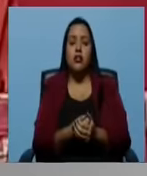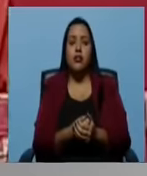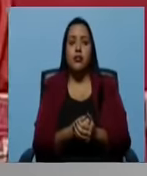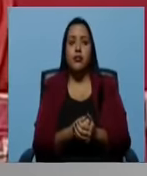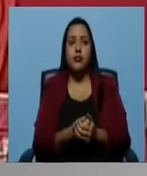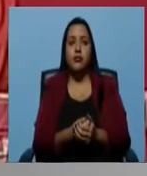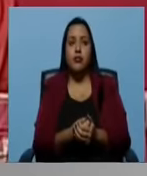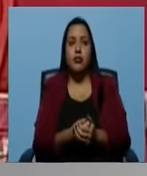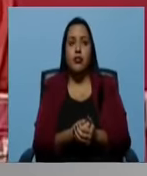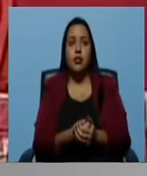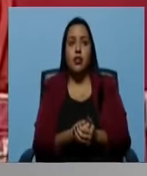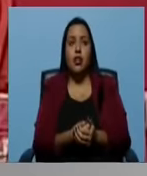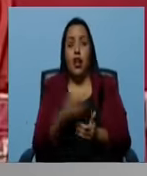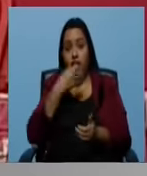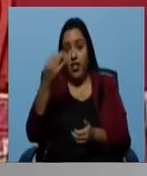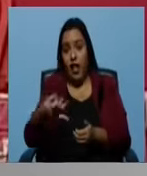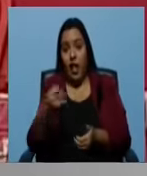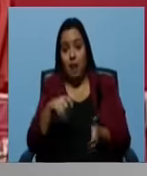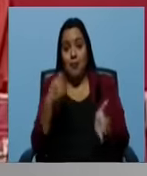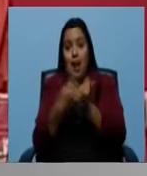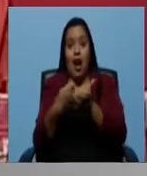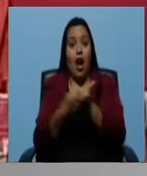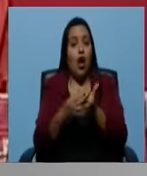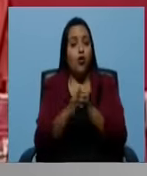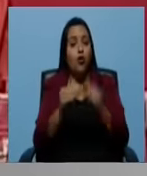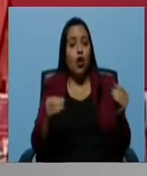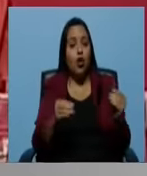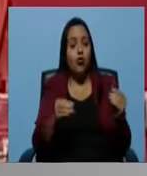verdad son mercenarios, todos.